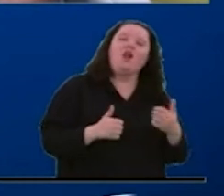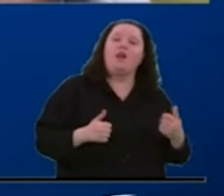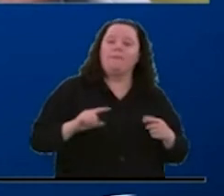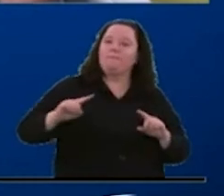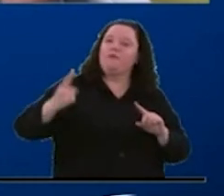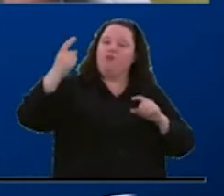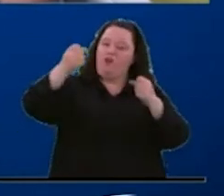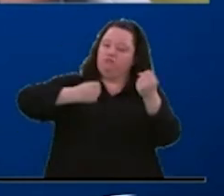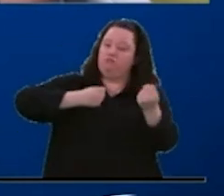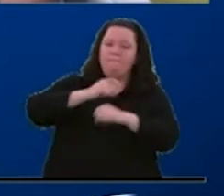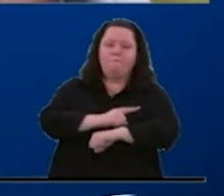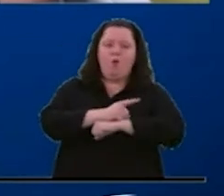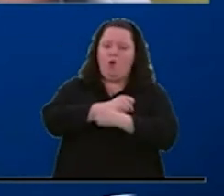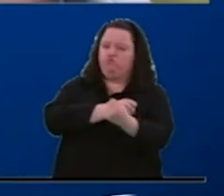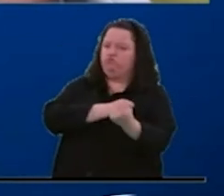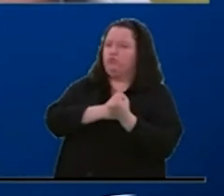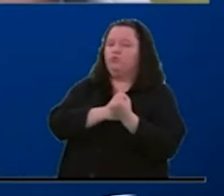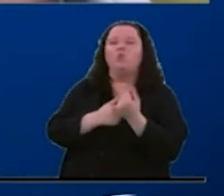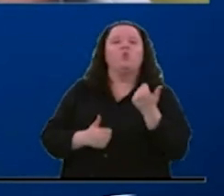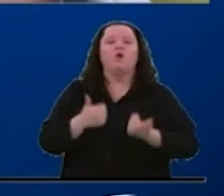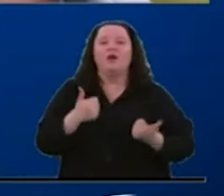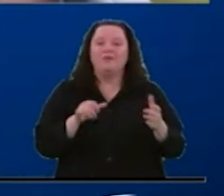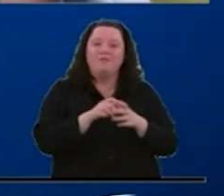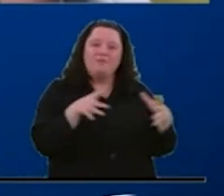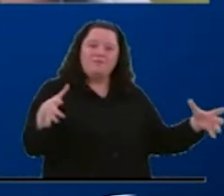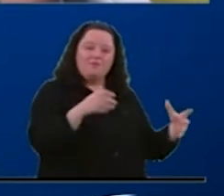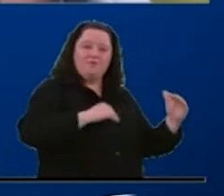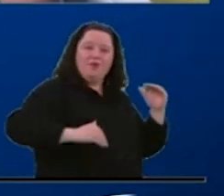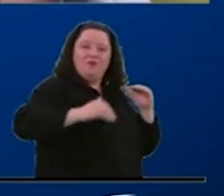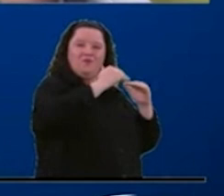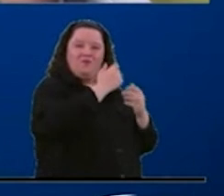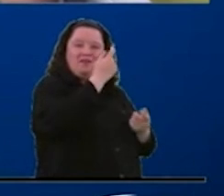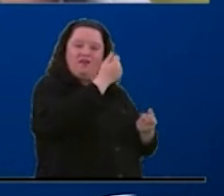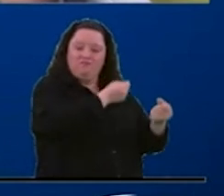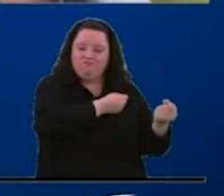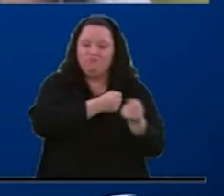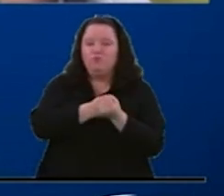población que va a recibir ese apoyo inmediato de parte de la cartera de la igualdad.